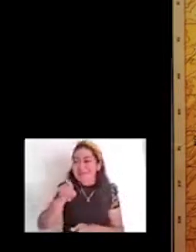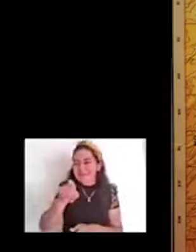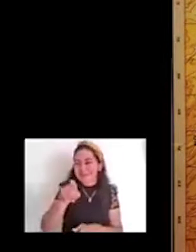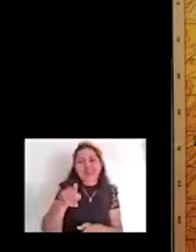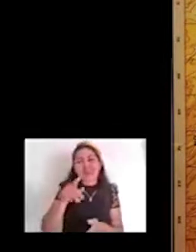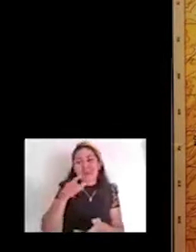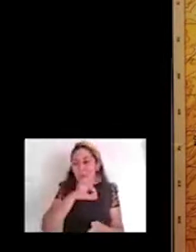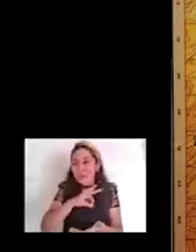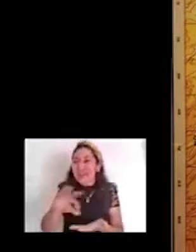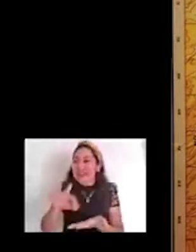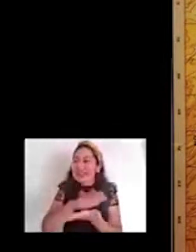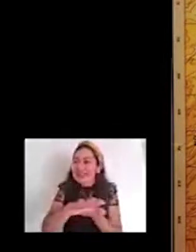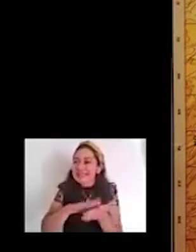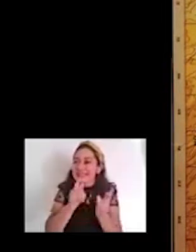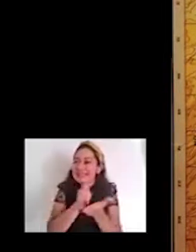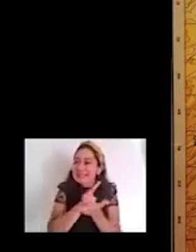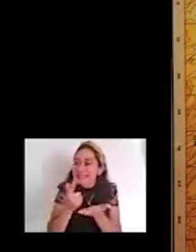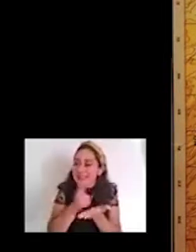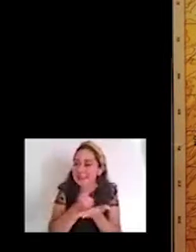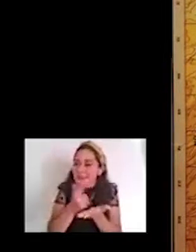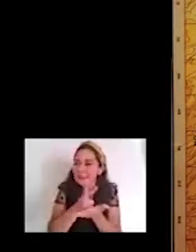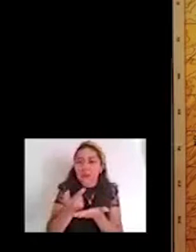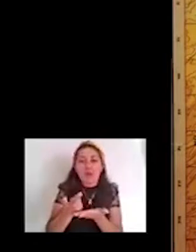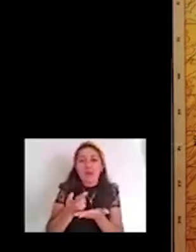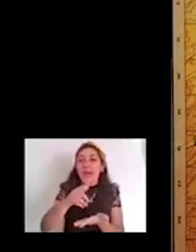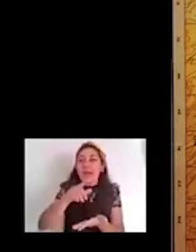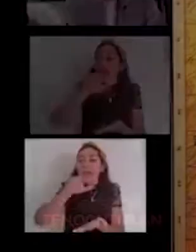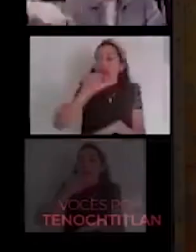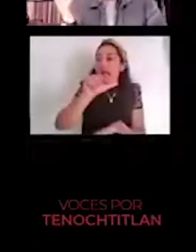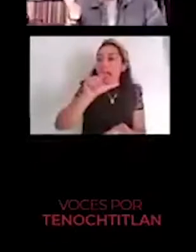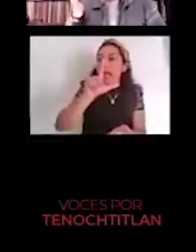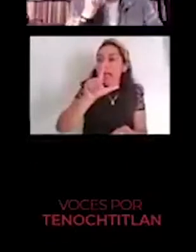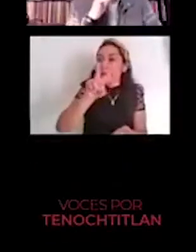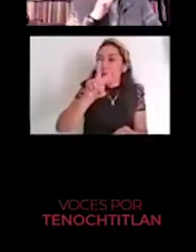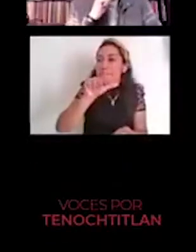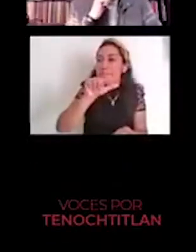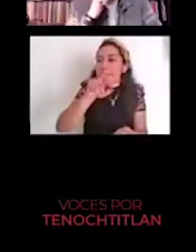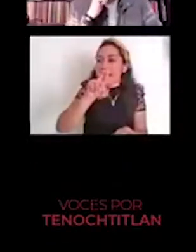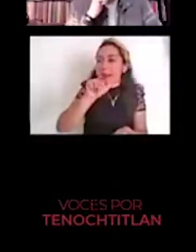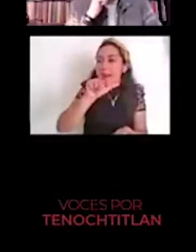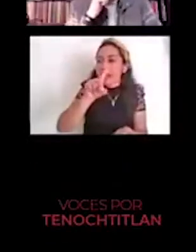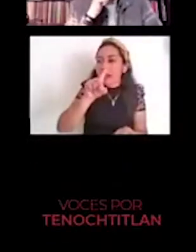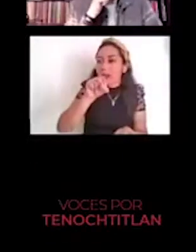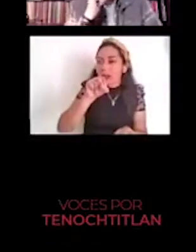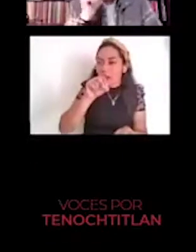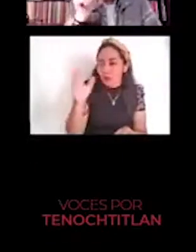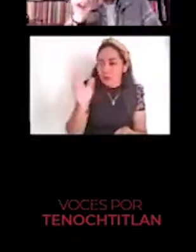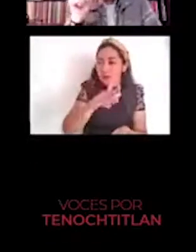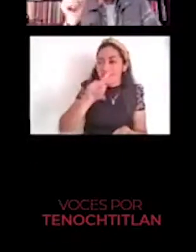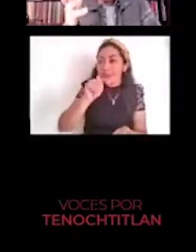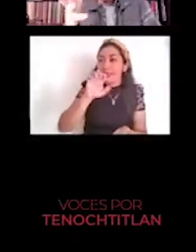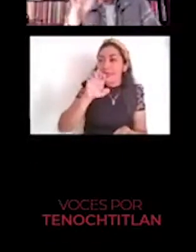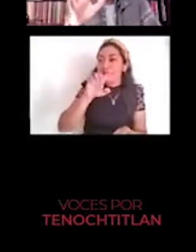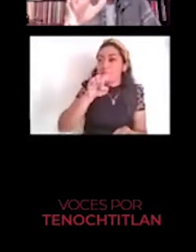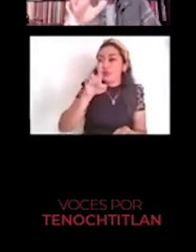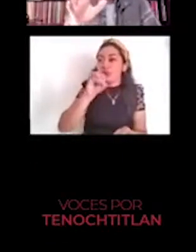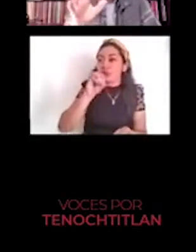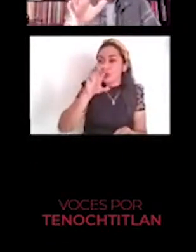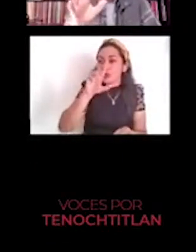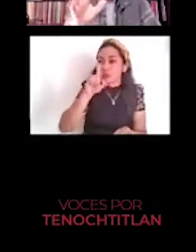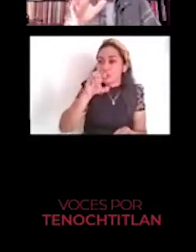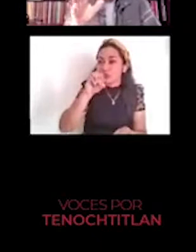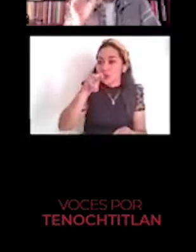Tezozómoc en la Crónica Mexicayotl y Fray Juan de Torquemada con la monarquía indiana, en donde se refieren, por